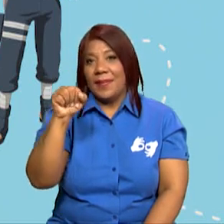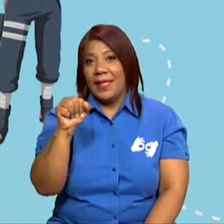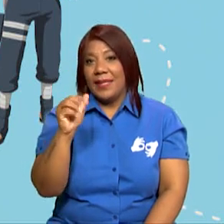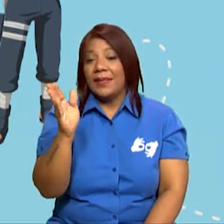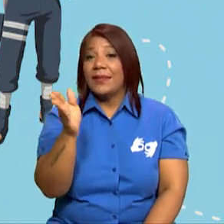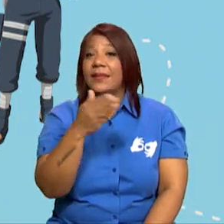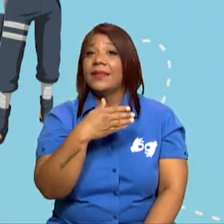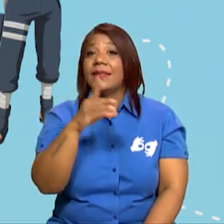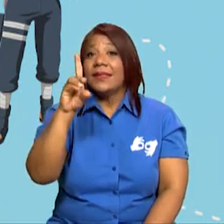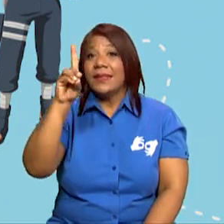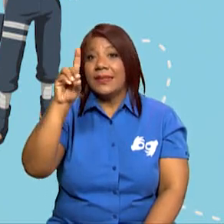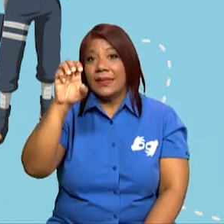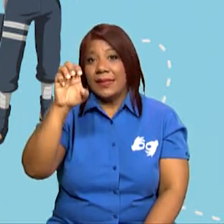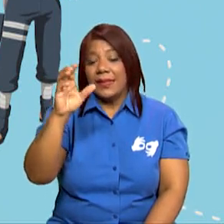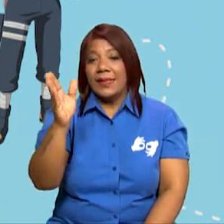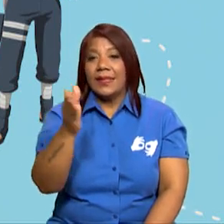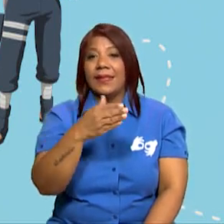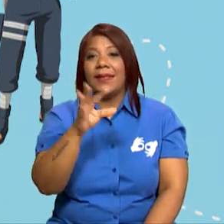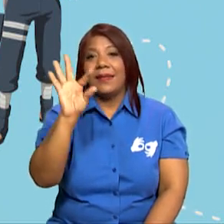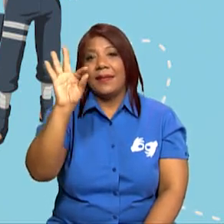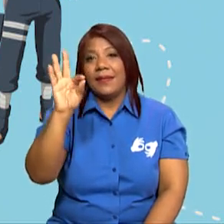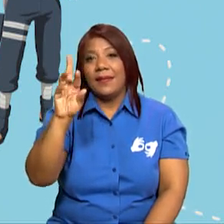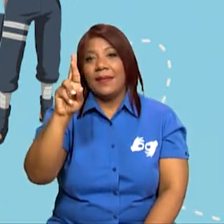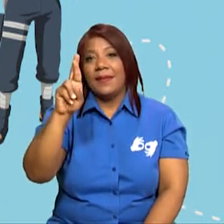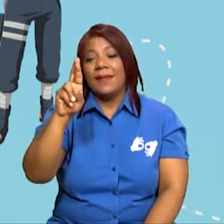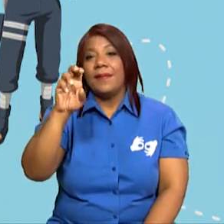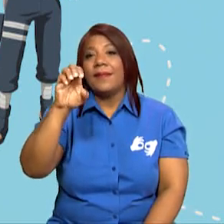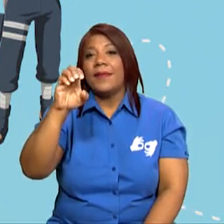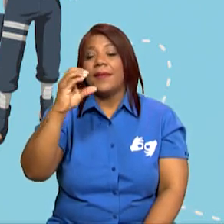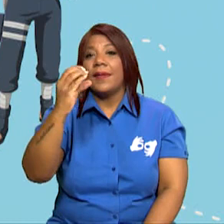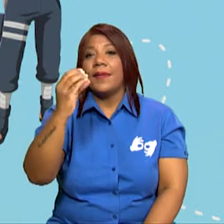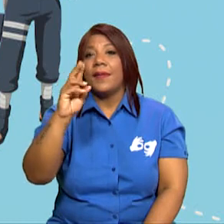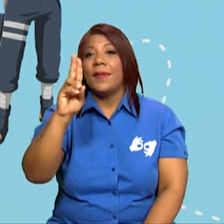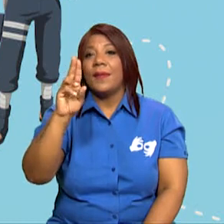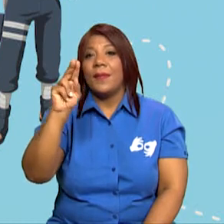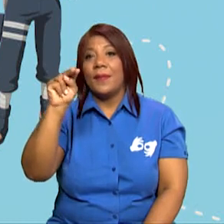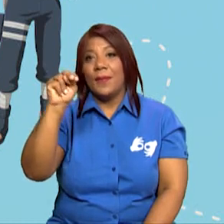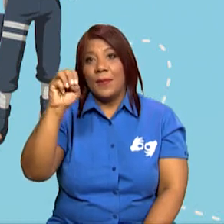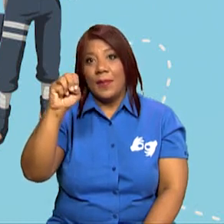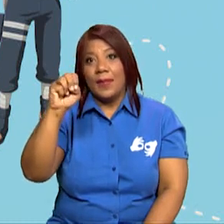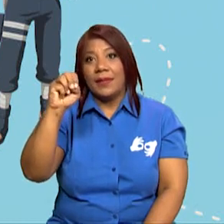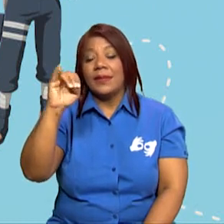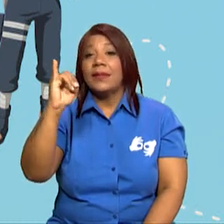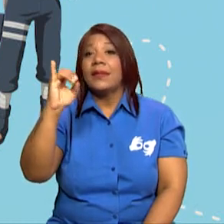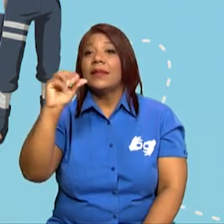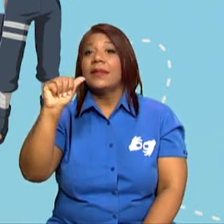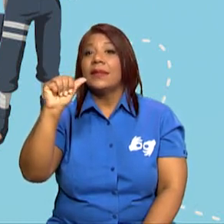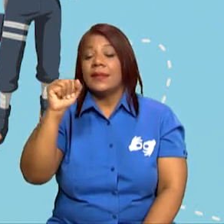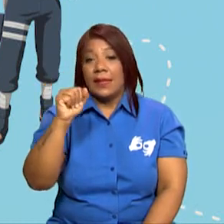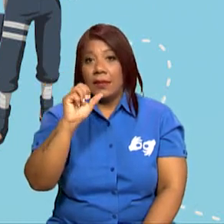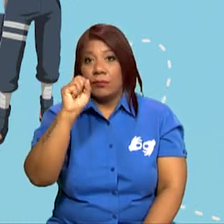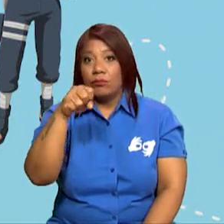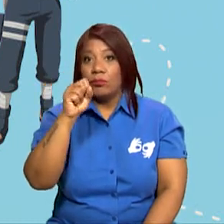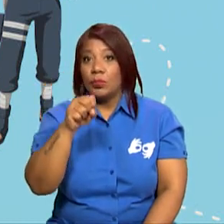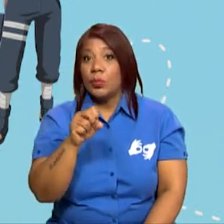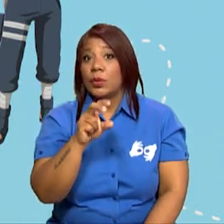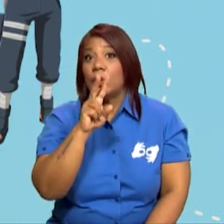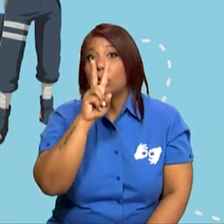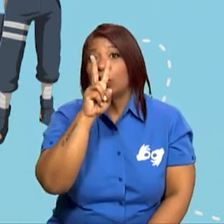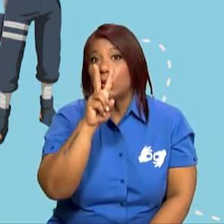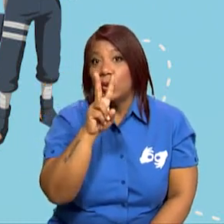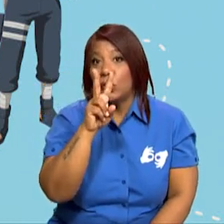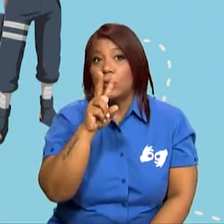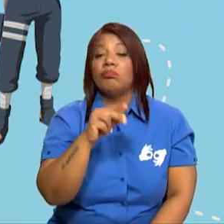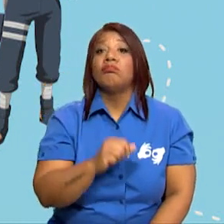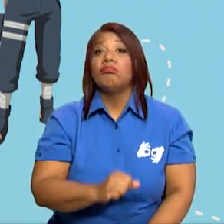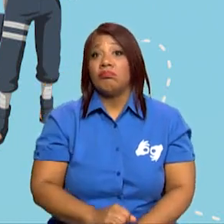a la cantidad de veces que ocurre un evento. Puede ser dos tipos. La frecuencia absoluta, que